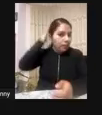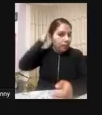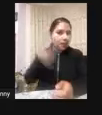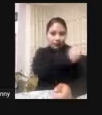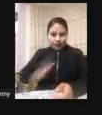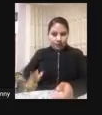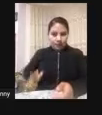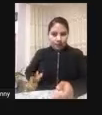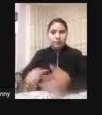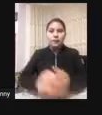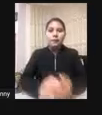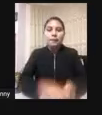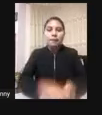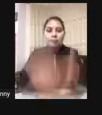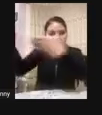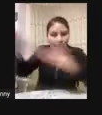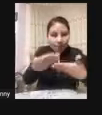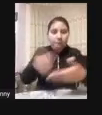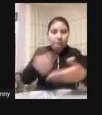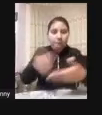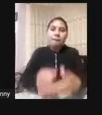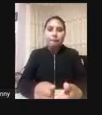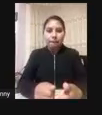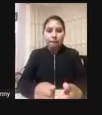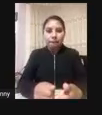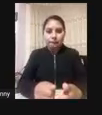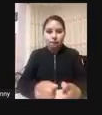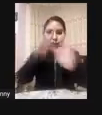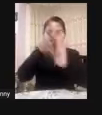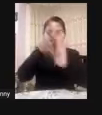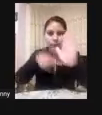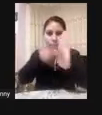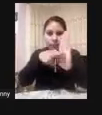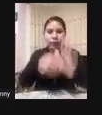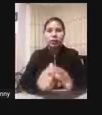dar la bienvenida a través de este video.